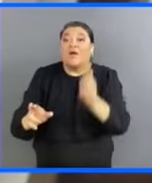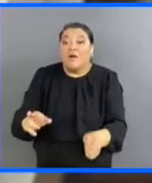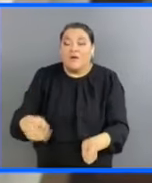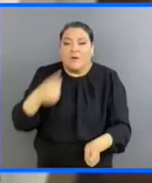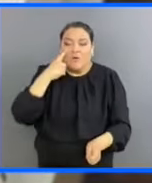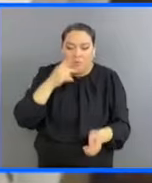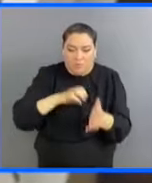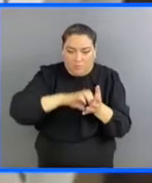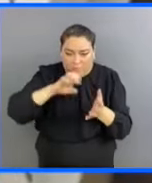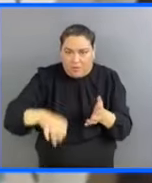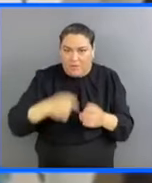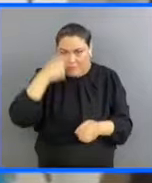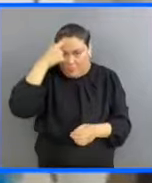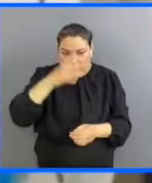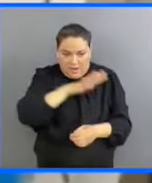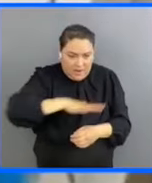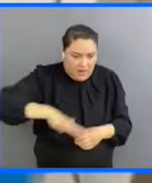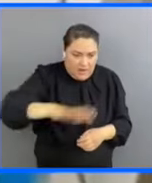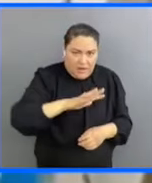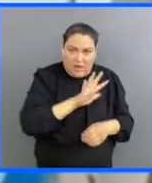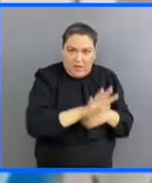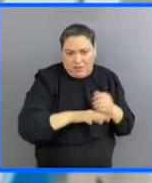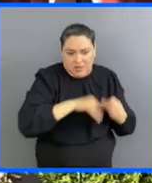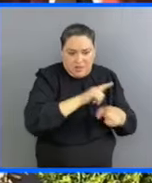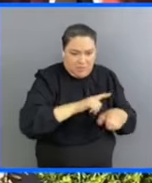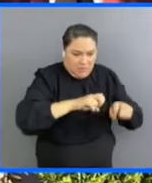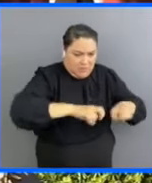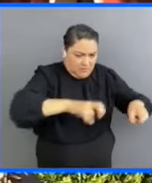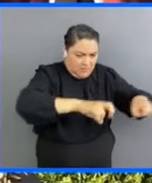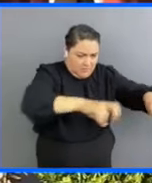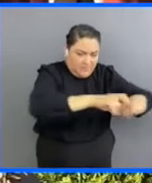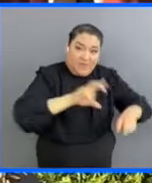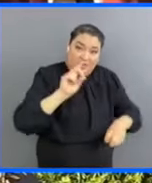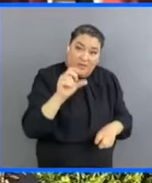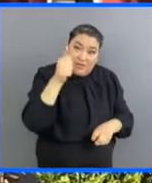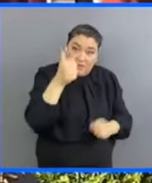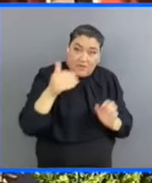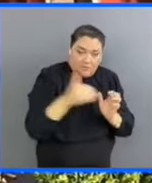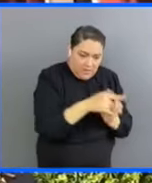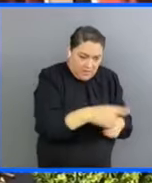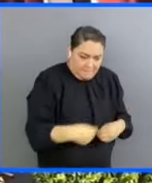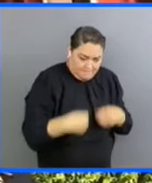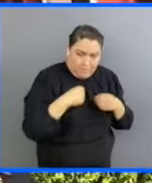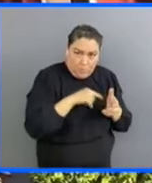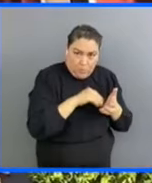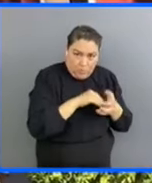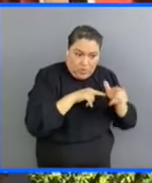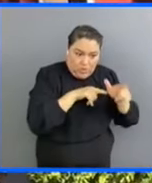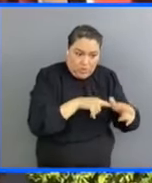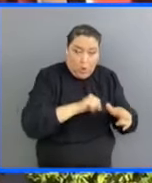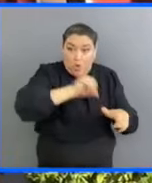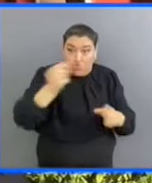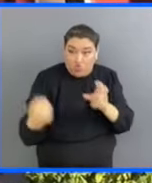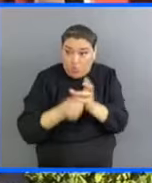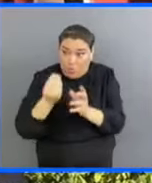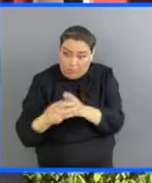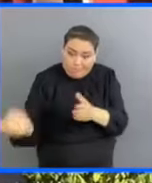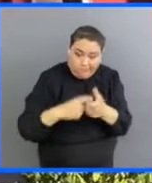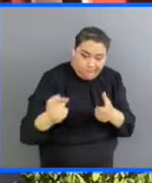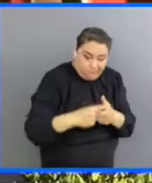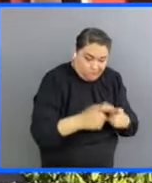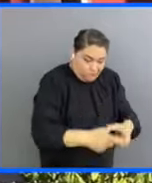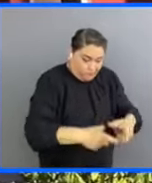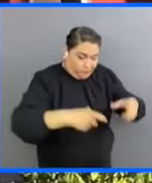destinadas a mantener con vida a los 36,000 cerdos de la granja, sin permitir el ingreso de nuevos ejemplares. Dicho lugar, de